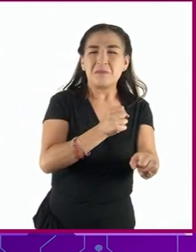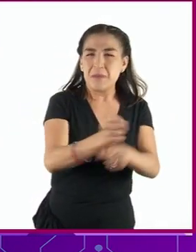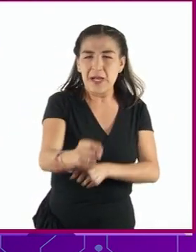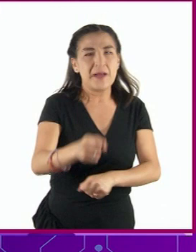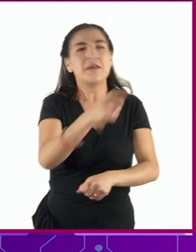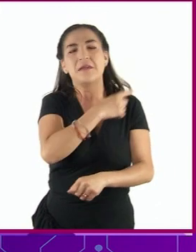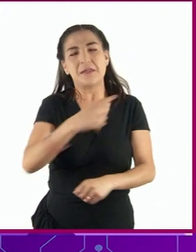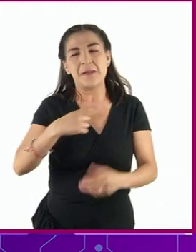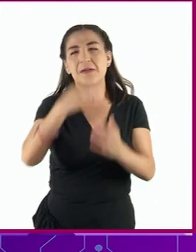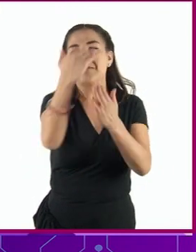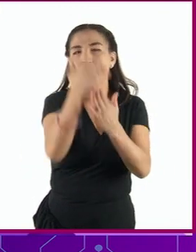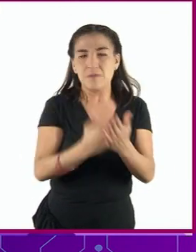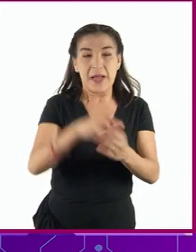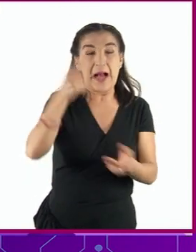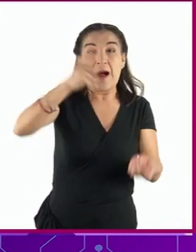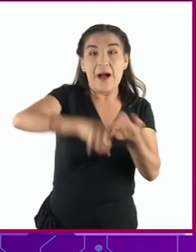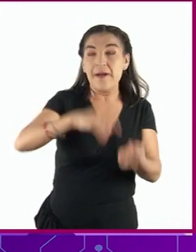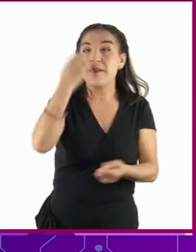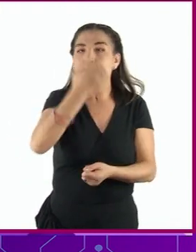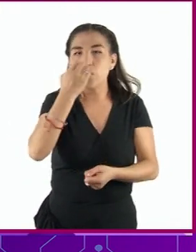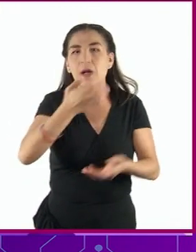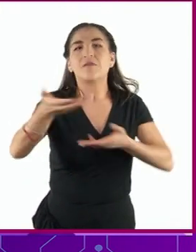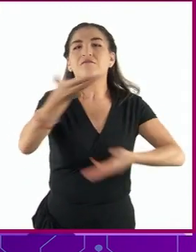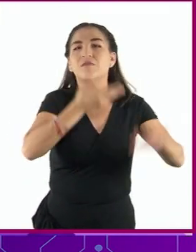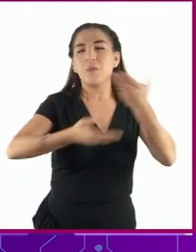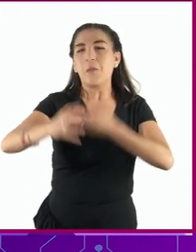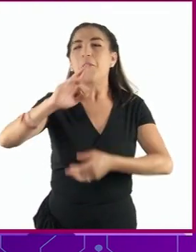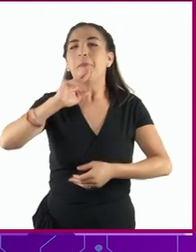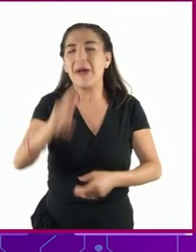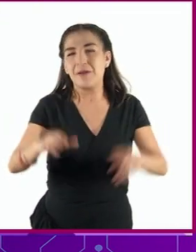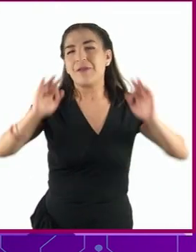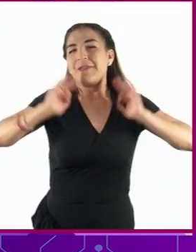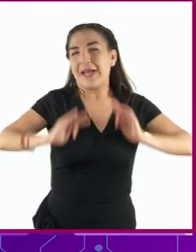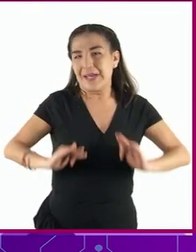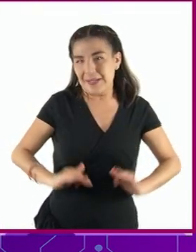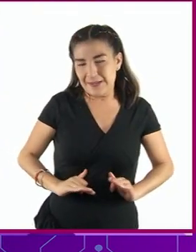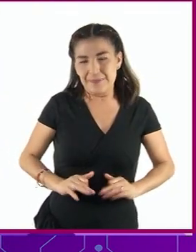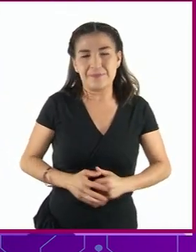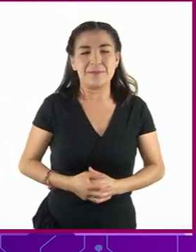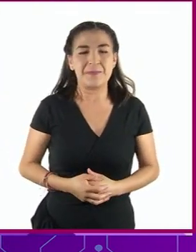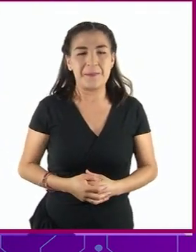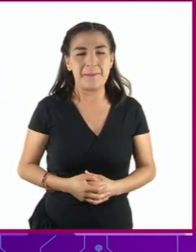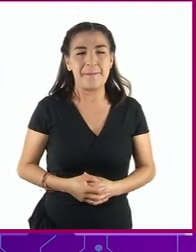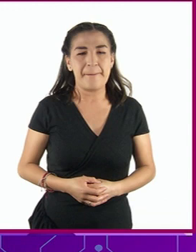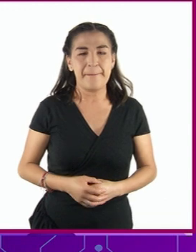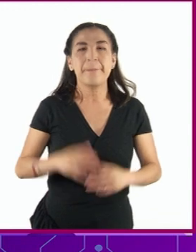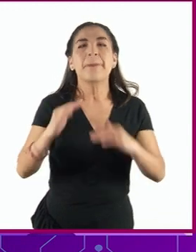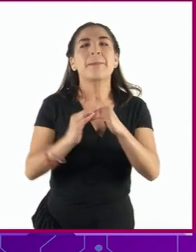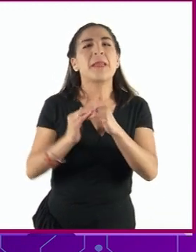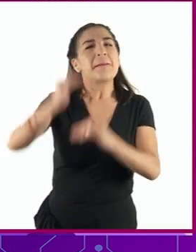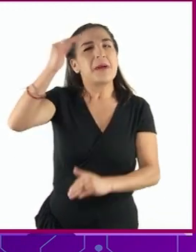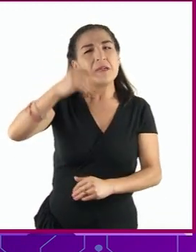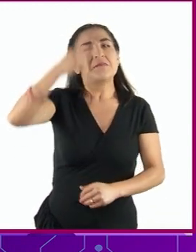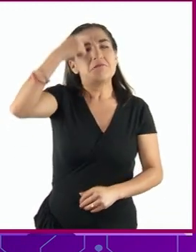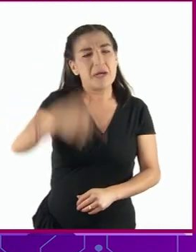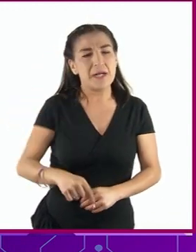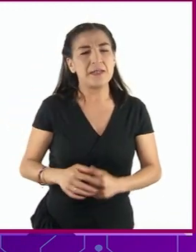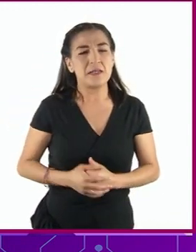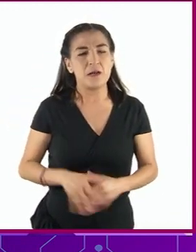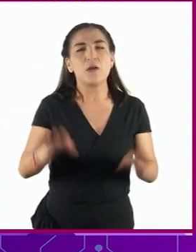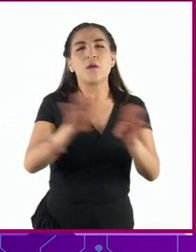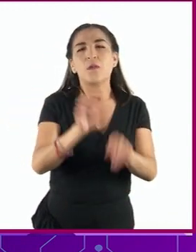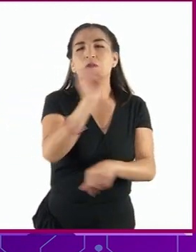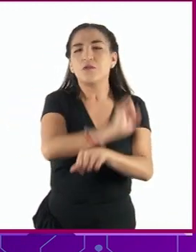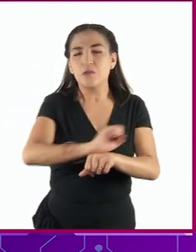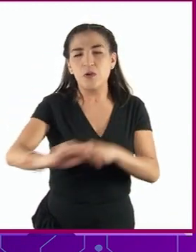escolar, crea en el centro un ambiente más relajado y productivo, aumenta la capacidad de